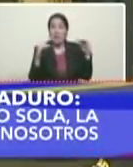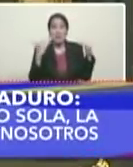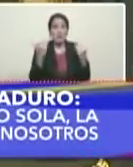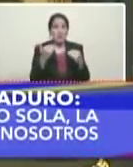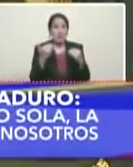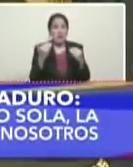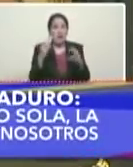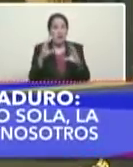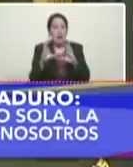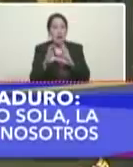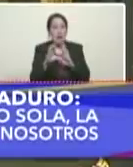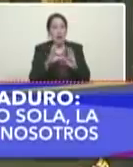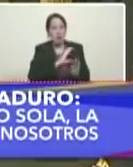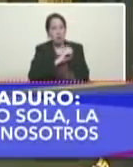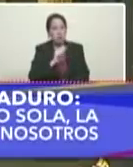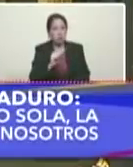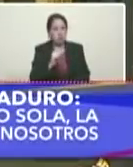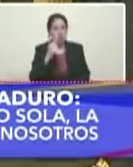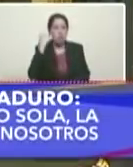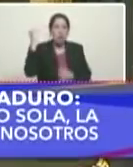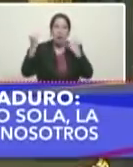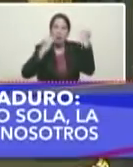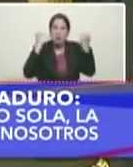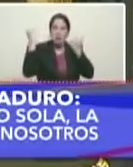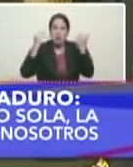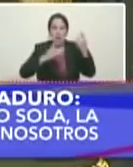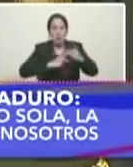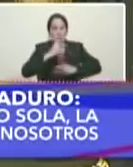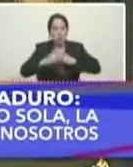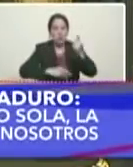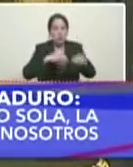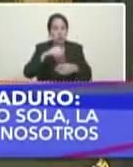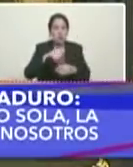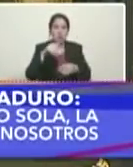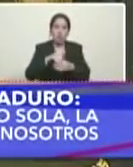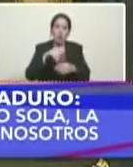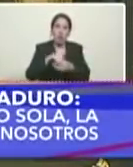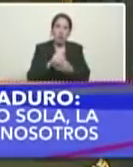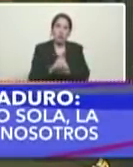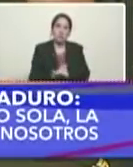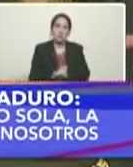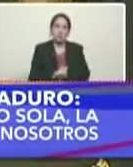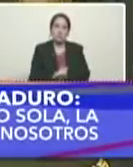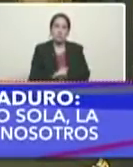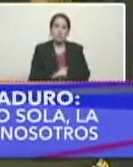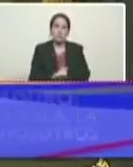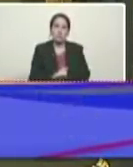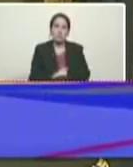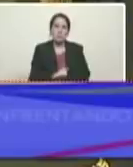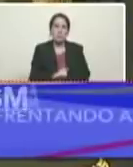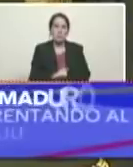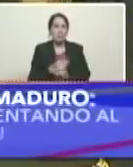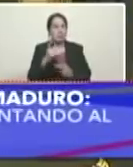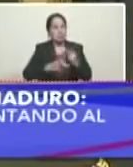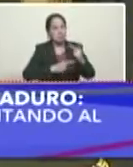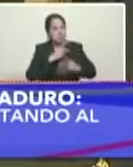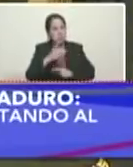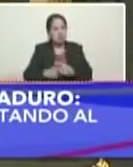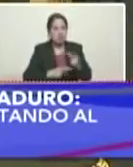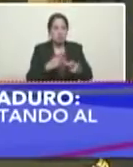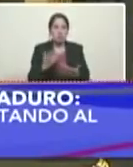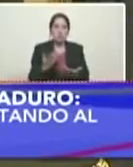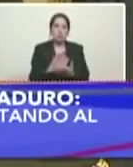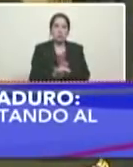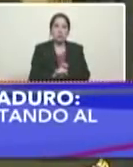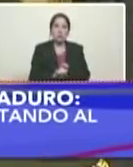de la batalla de ideas del proceso electoral un proceso aquí un proceso allá